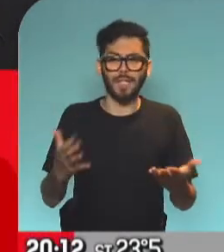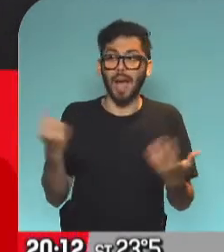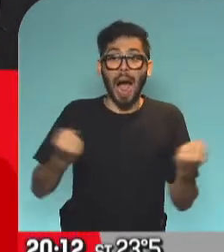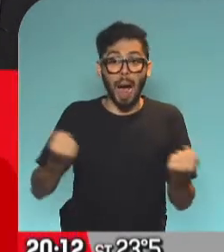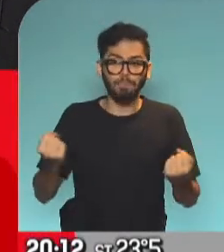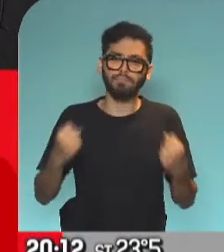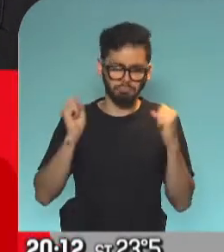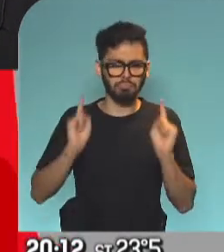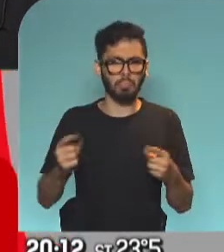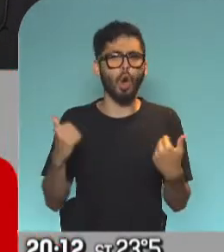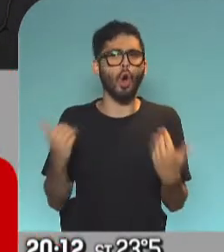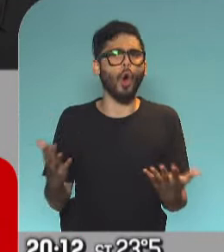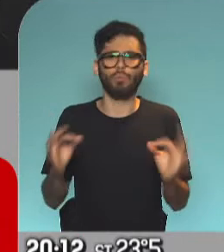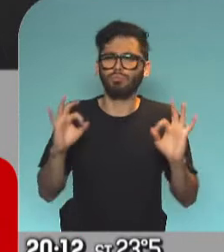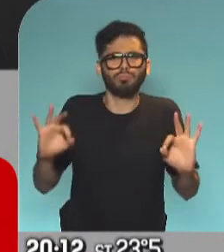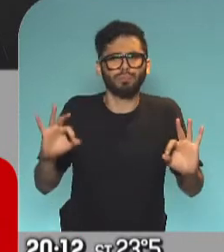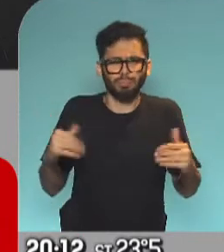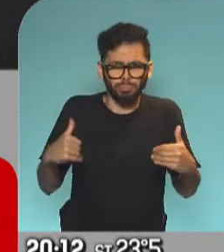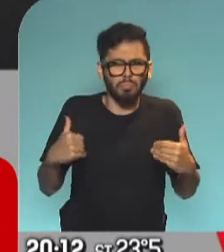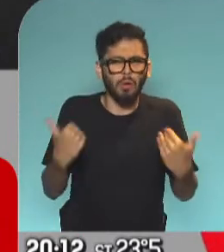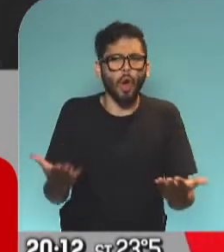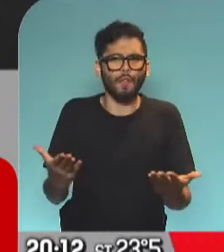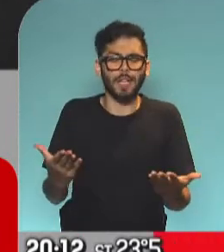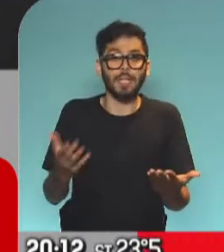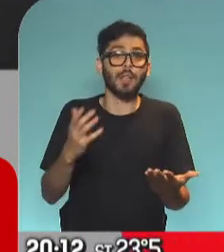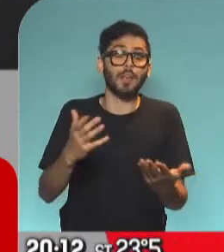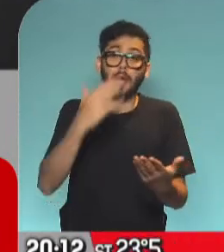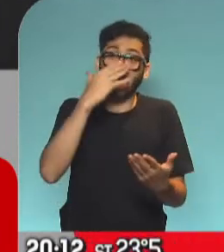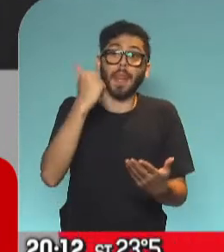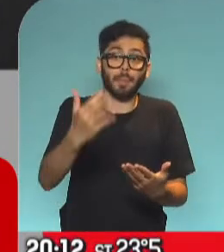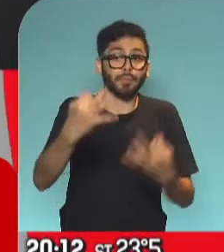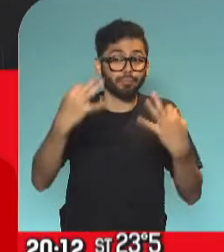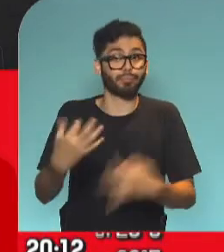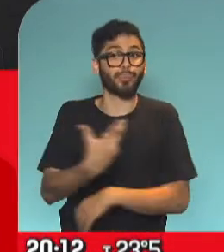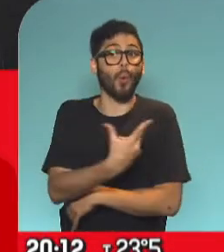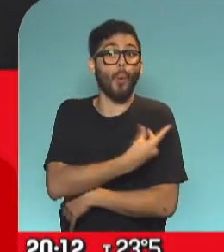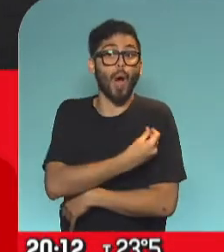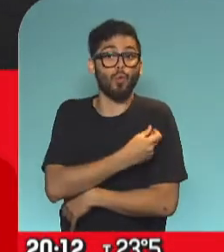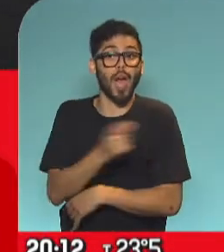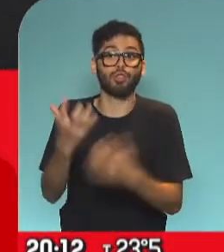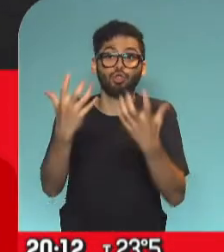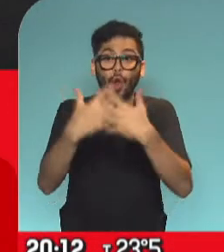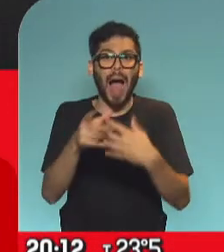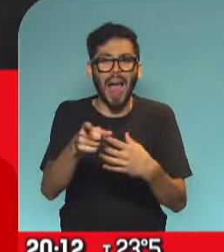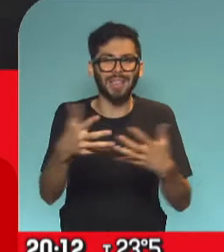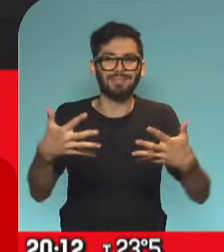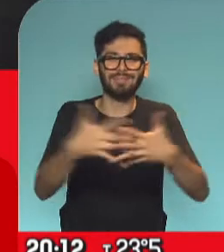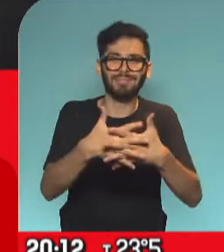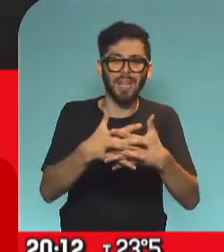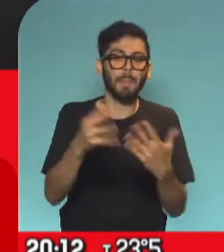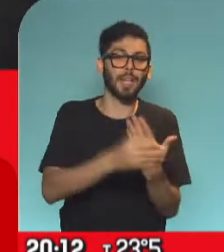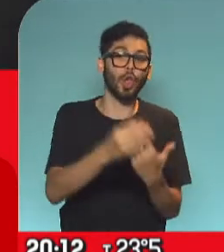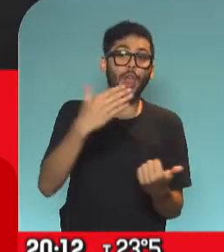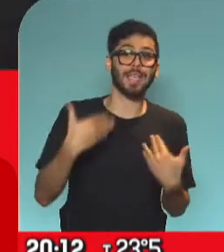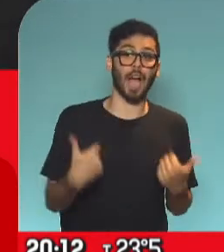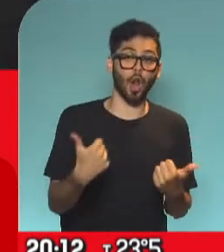terrestre. Y después el operativo de vacunación en sí mismo, que allí hay ya una articulación entre el Ministerio de Salud de la Nación, el